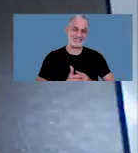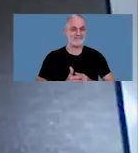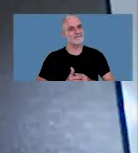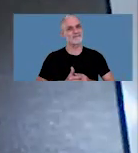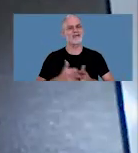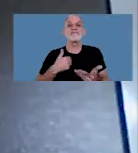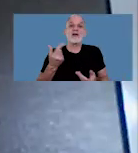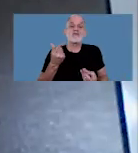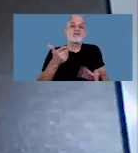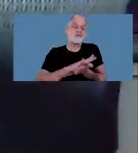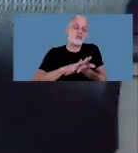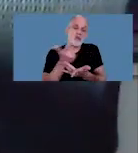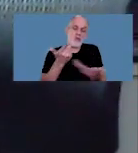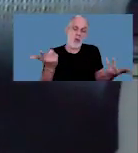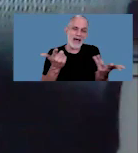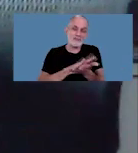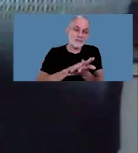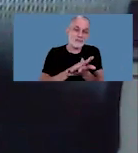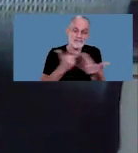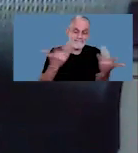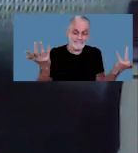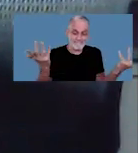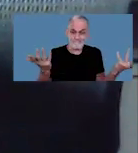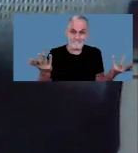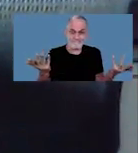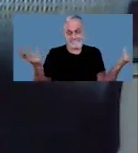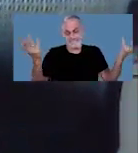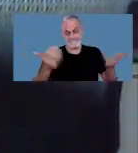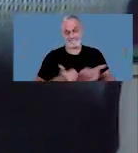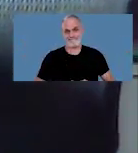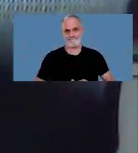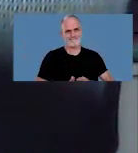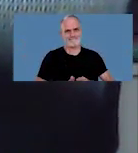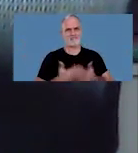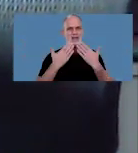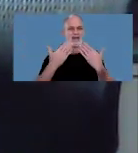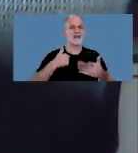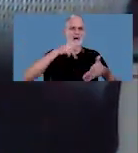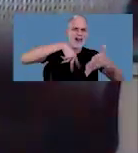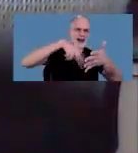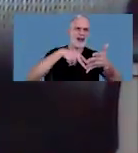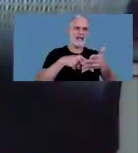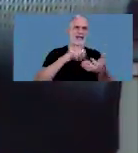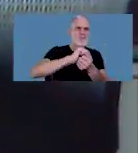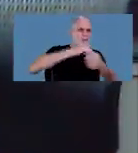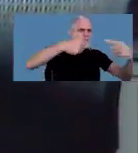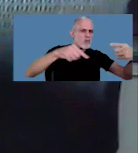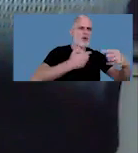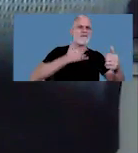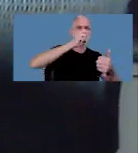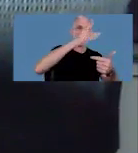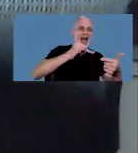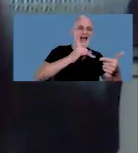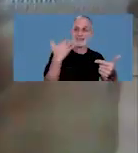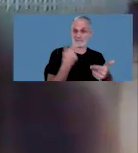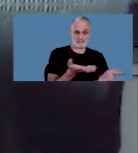tengo solución porque no hay solución desde... Está perfecto. Es más, Gracias. acabo de leer, bueno, publicaciones de Fernández, todo que hubo ahora,